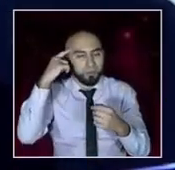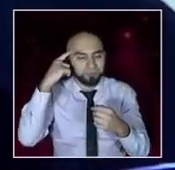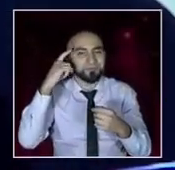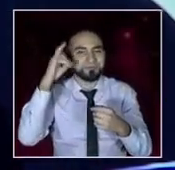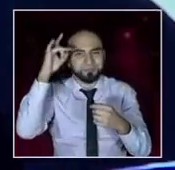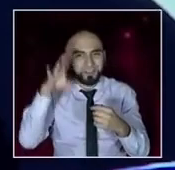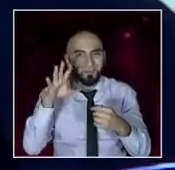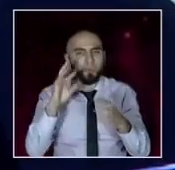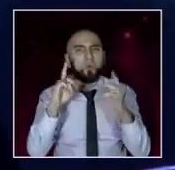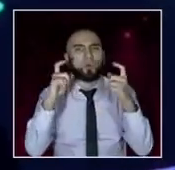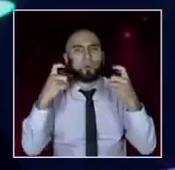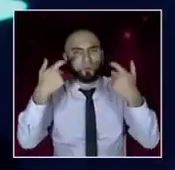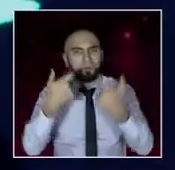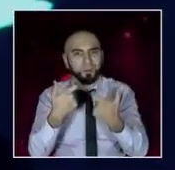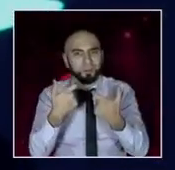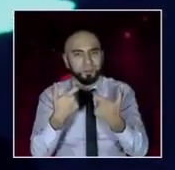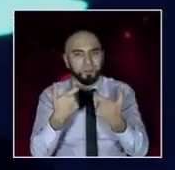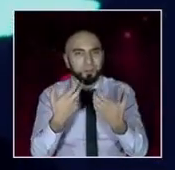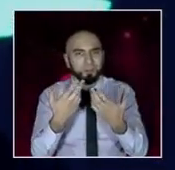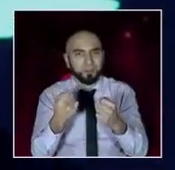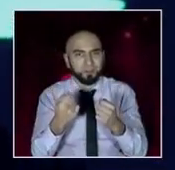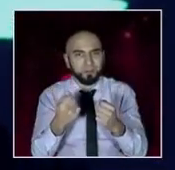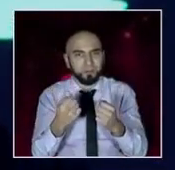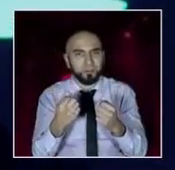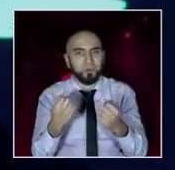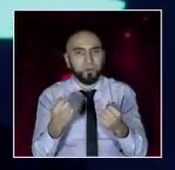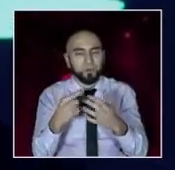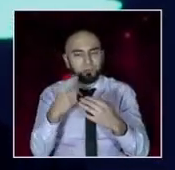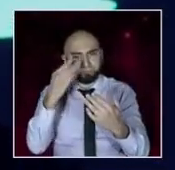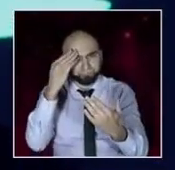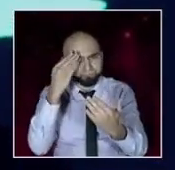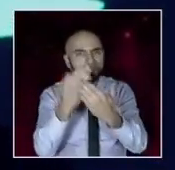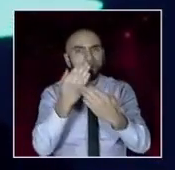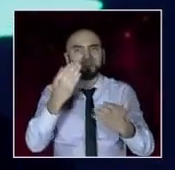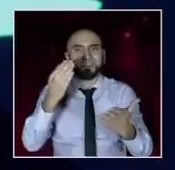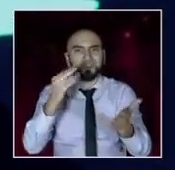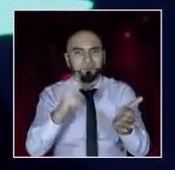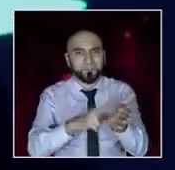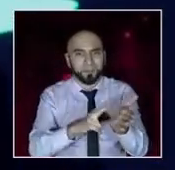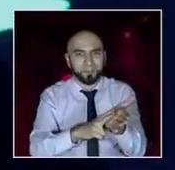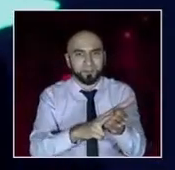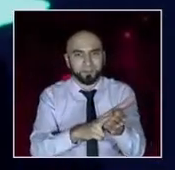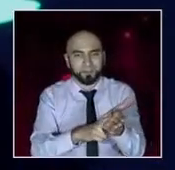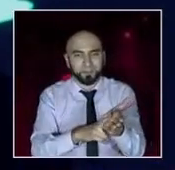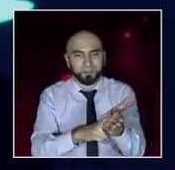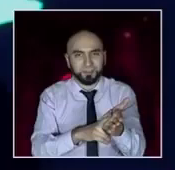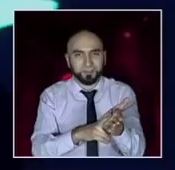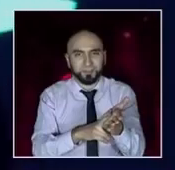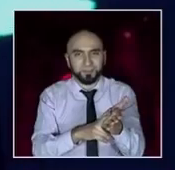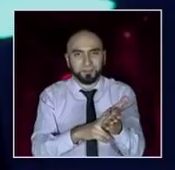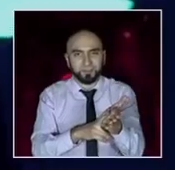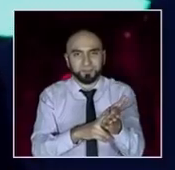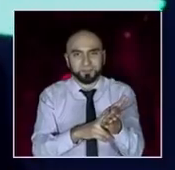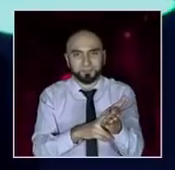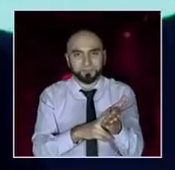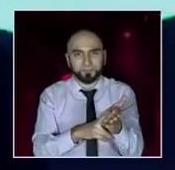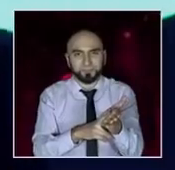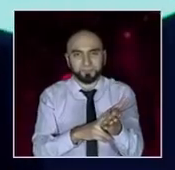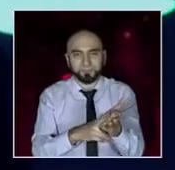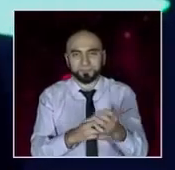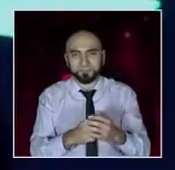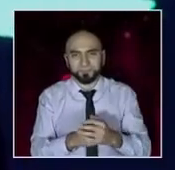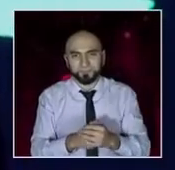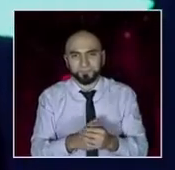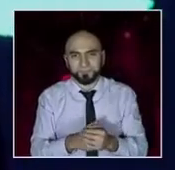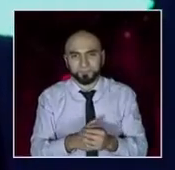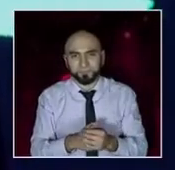siempre controladas y probadas contra con la realidad. Descontrolado percepción y un